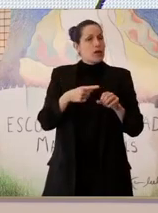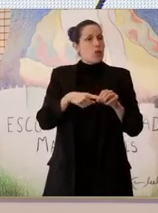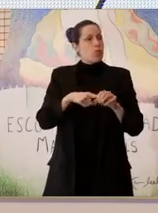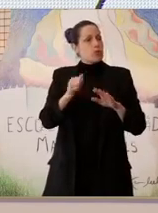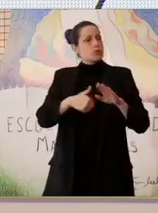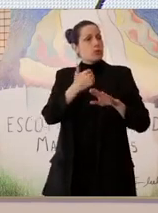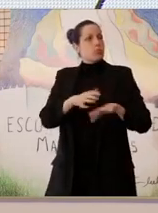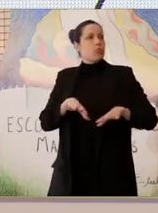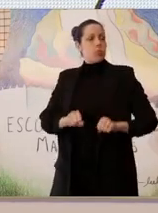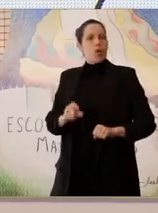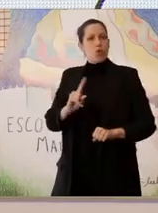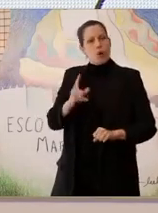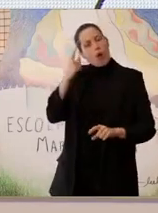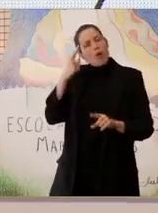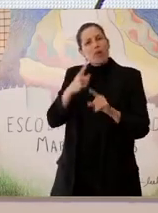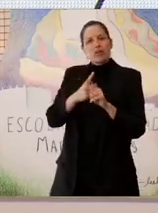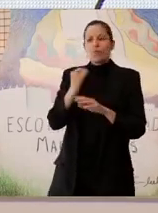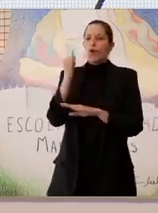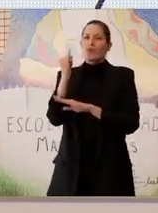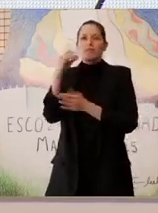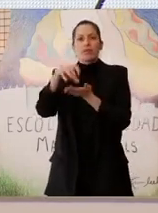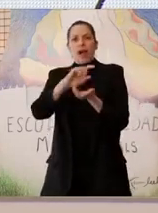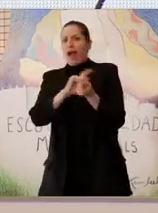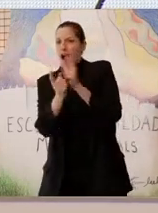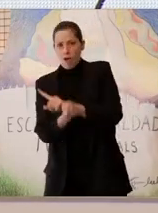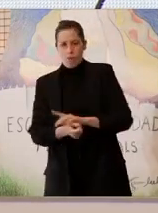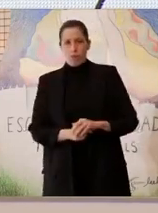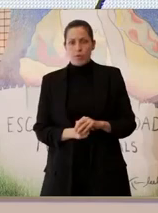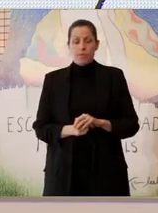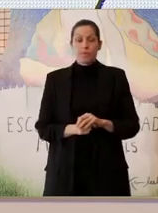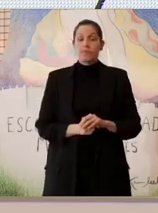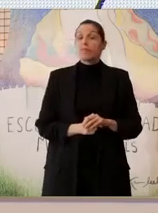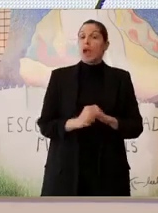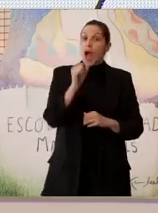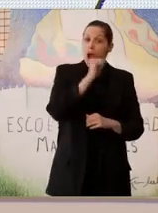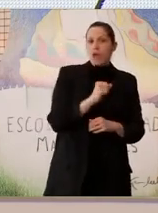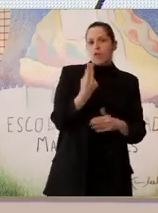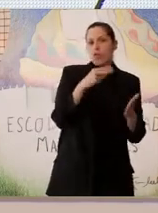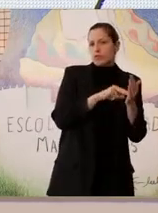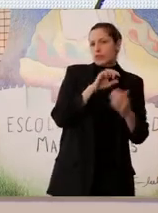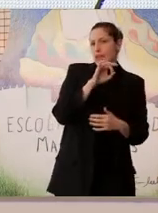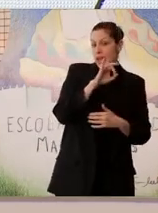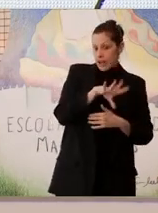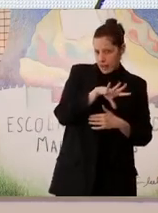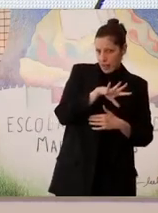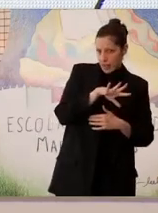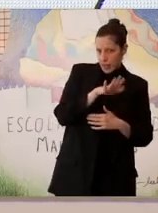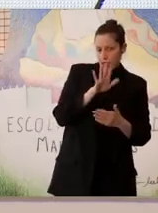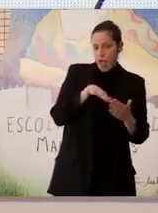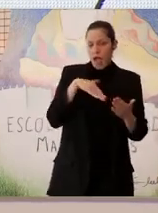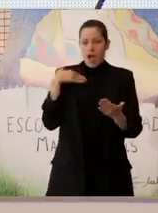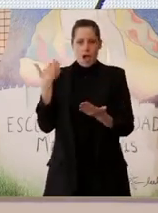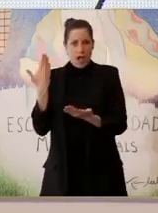introducir cambios en las instituciones. Y yo creo que desde el año 2015, ahora, pues hemos contado con liderazgos en la cabeza,